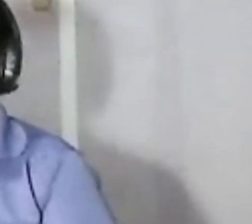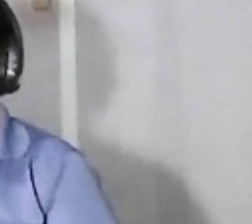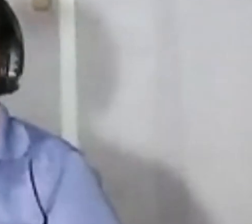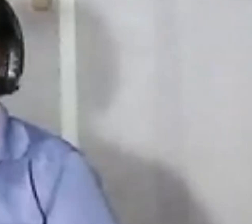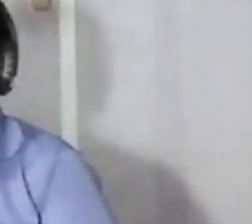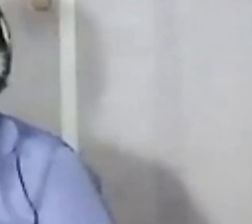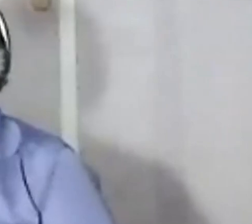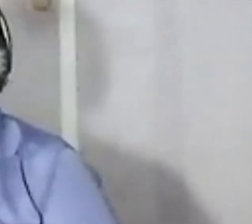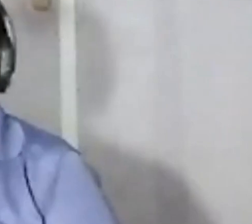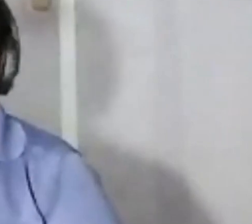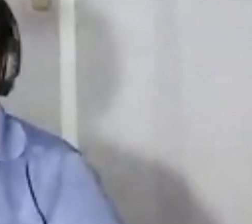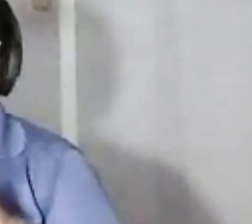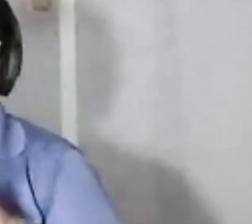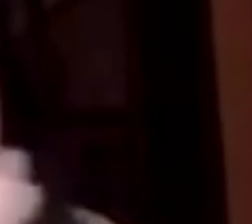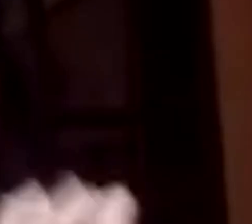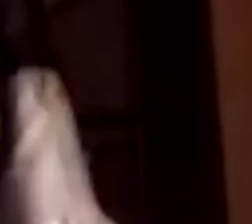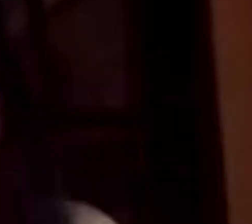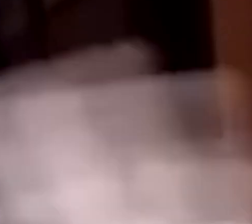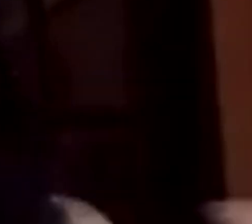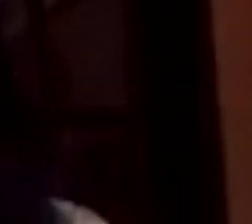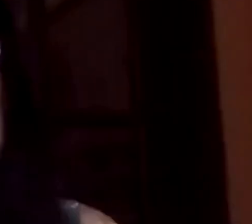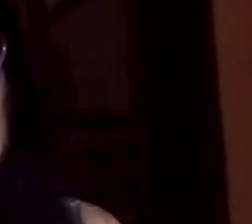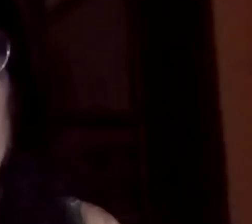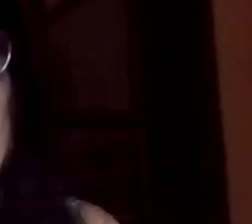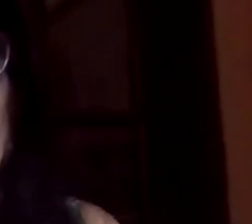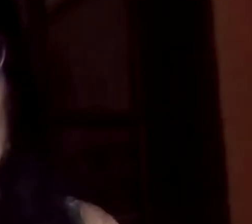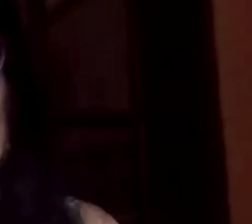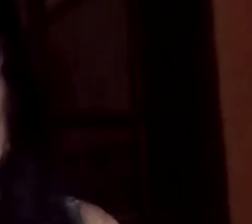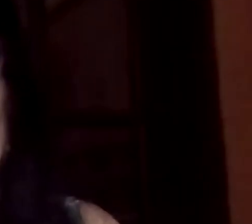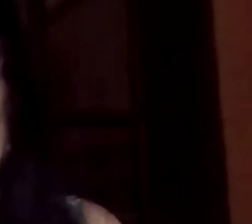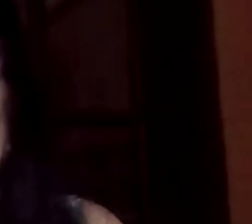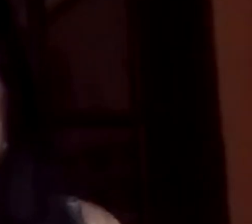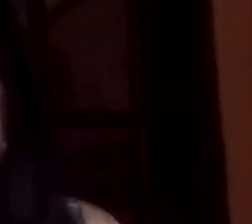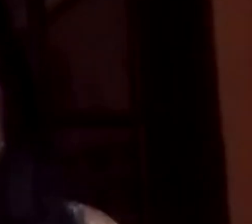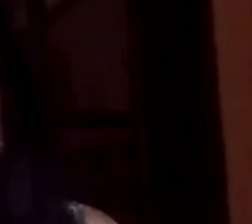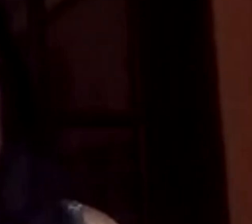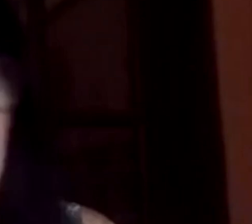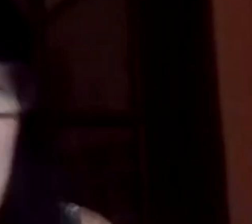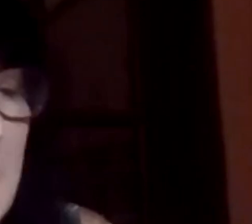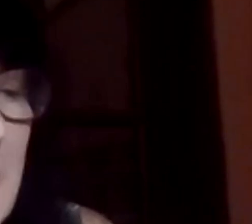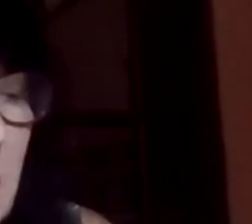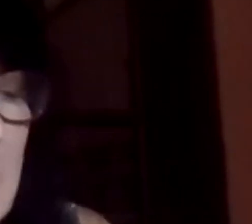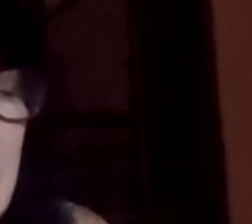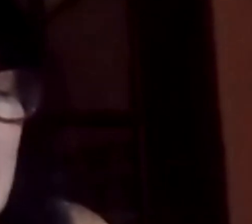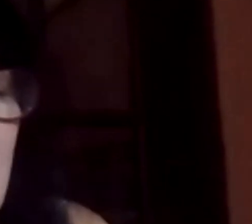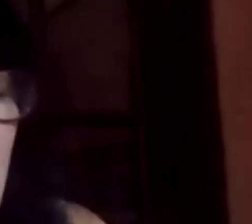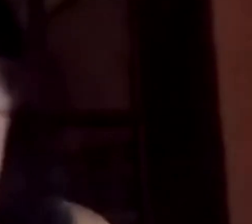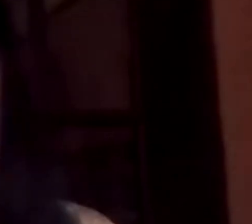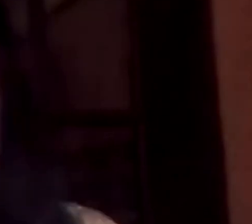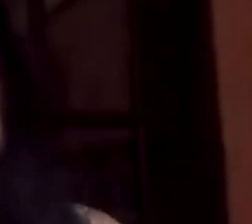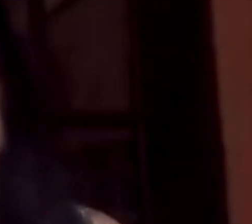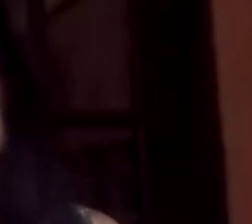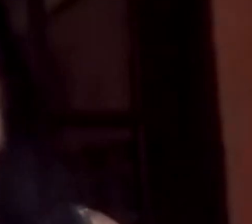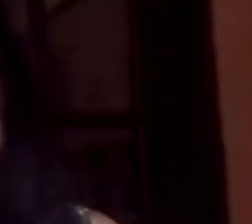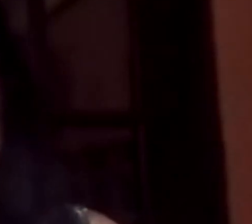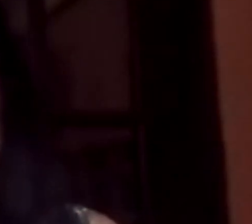donde quedarse. O sea, los que iban a morir no podían quedarse allí en ningún sitio. ¿Ok? Así que eso era